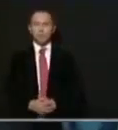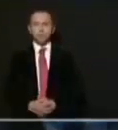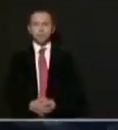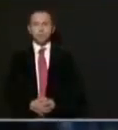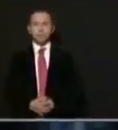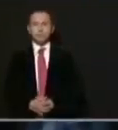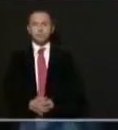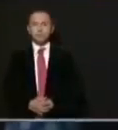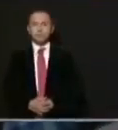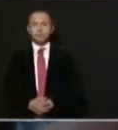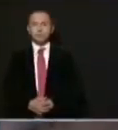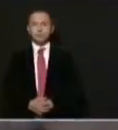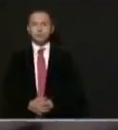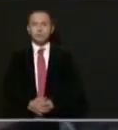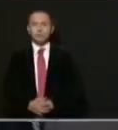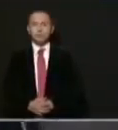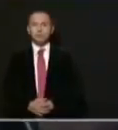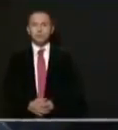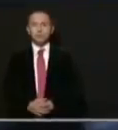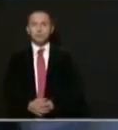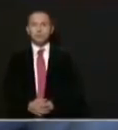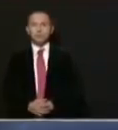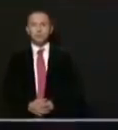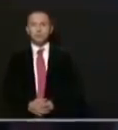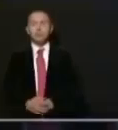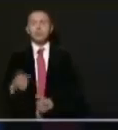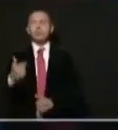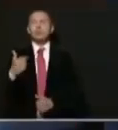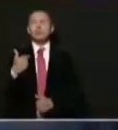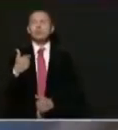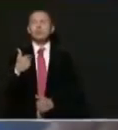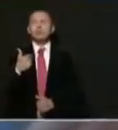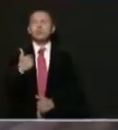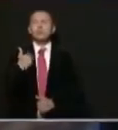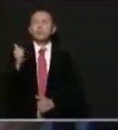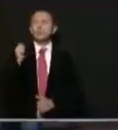Soy la lengua que lloraste.